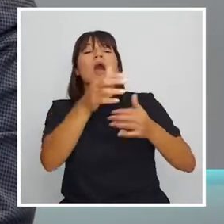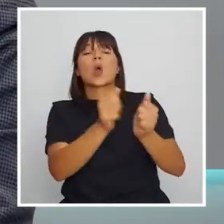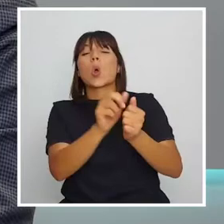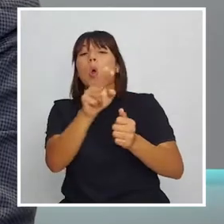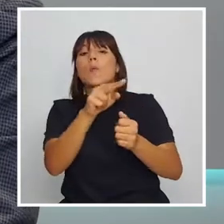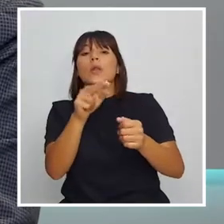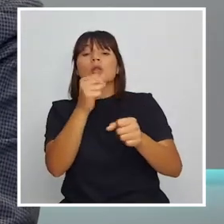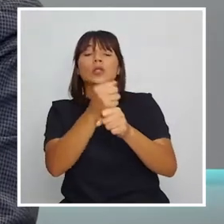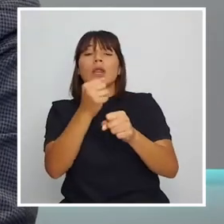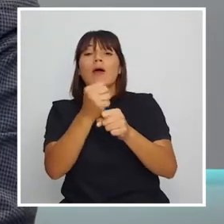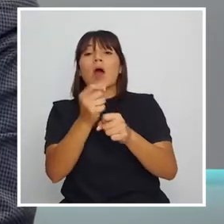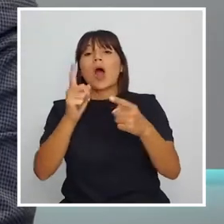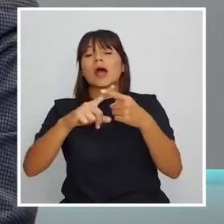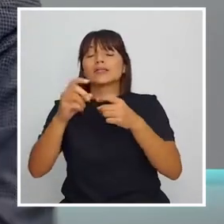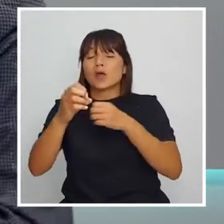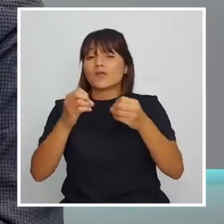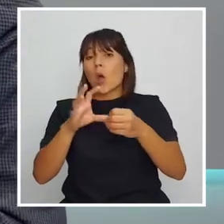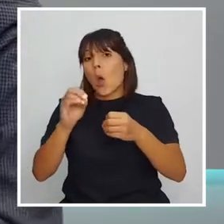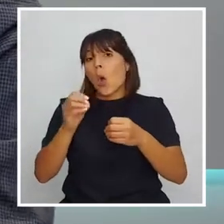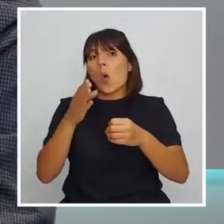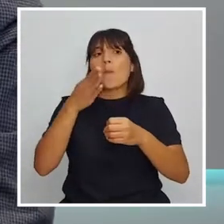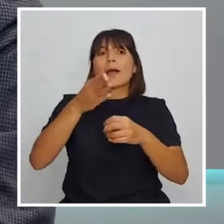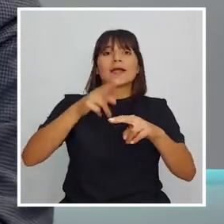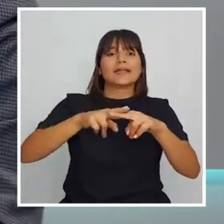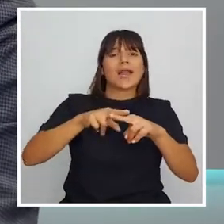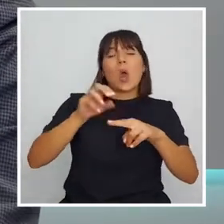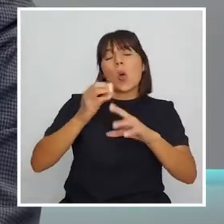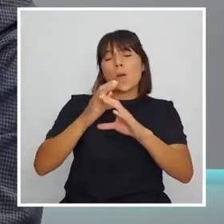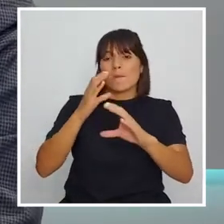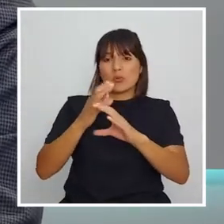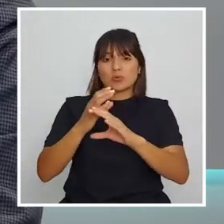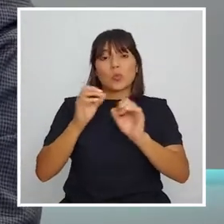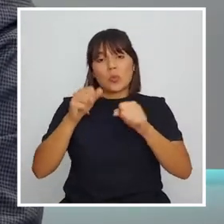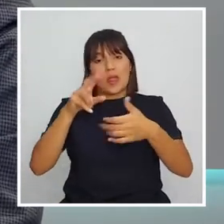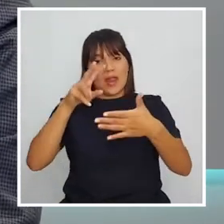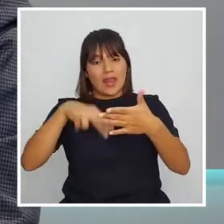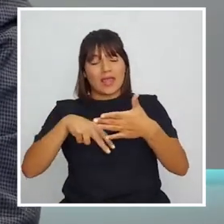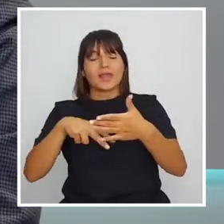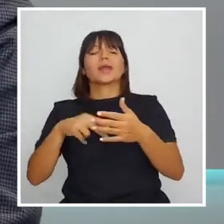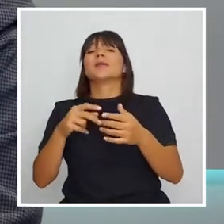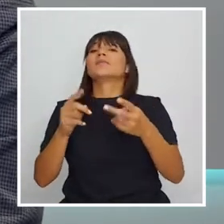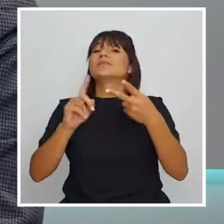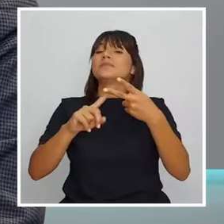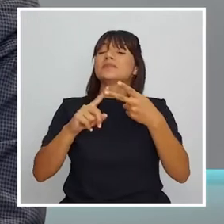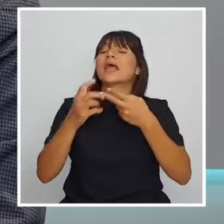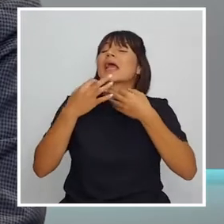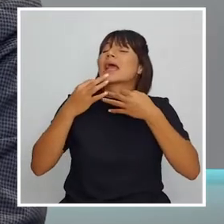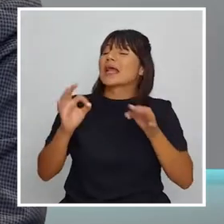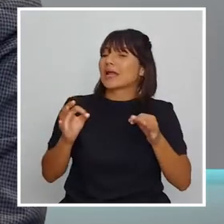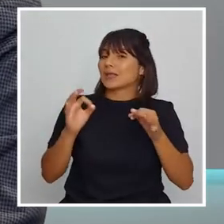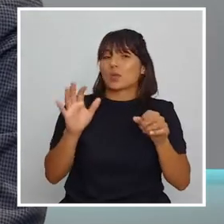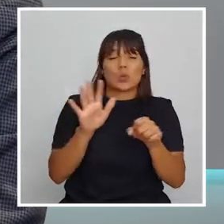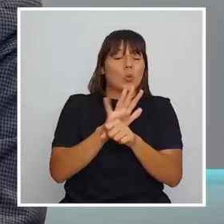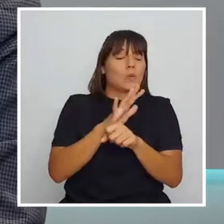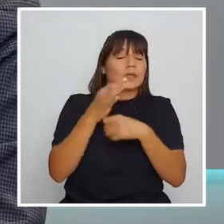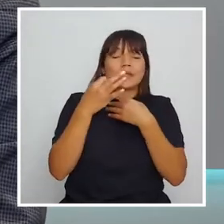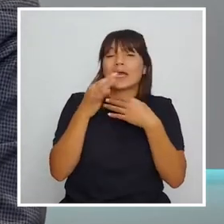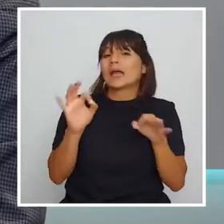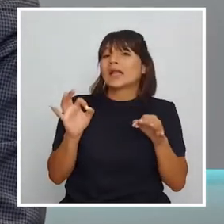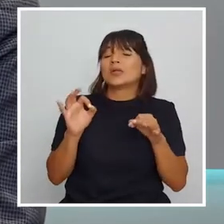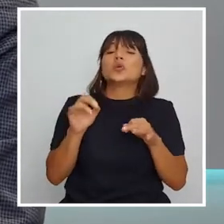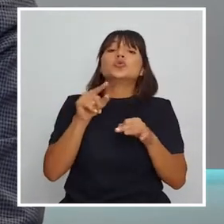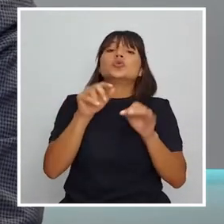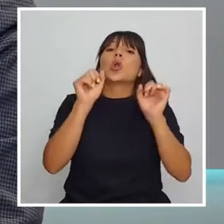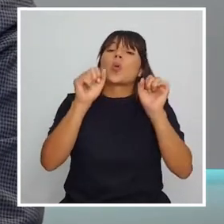trabajo para la oficina, o voy en el tren, o voy en el bus. En segundo lugar, es gratuito. Es absolutamente gratuito. Lo